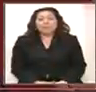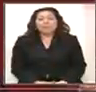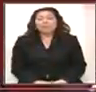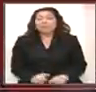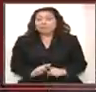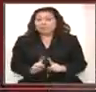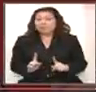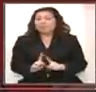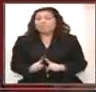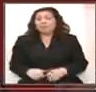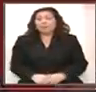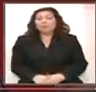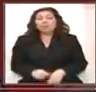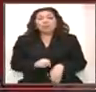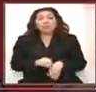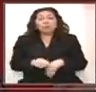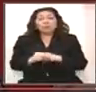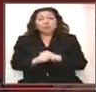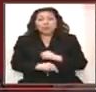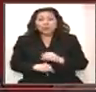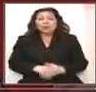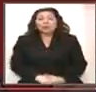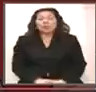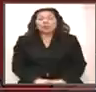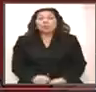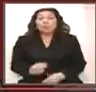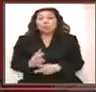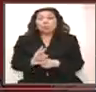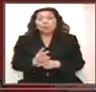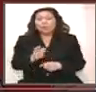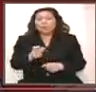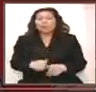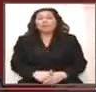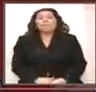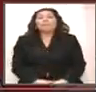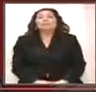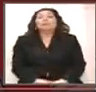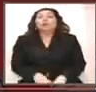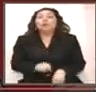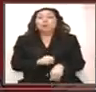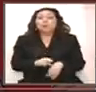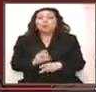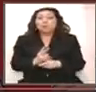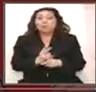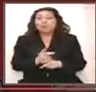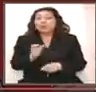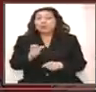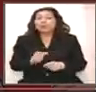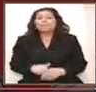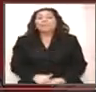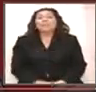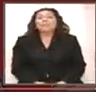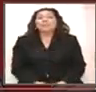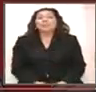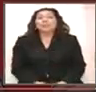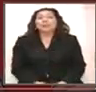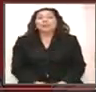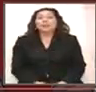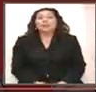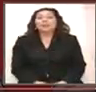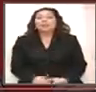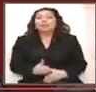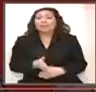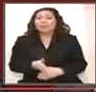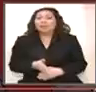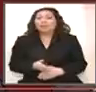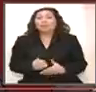se diferencia del Consejo Nacional de Seguridad Ciudadana. El Consejo Nacional de Seguridad Ciudadana procura, a